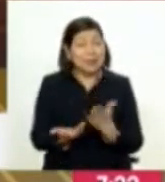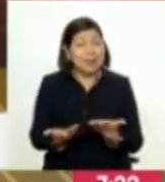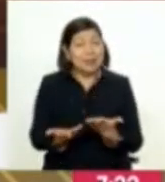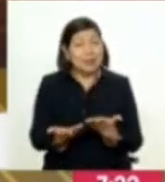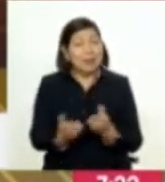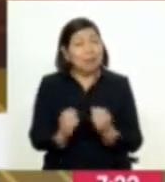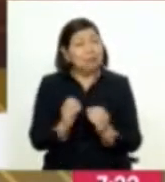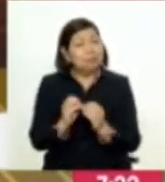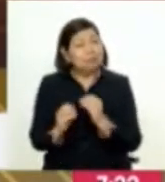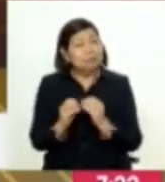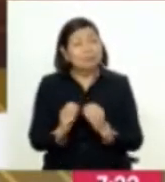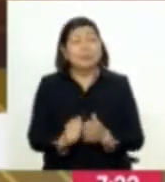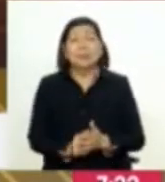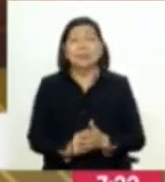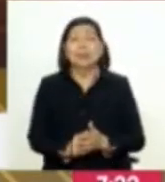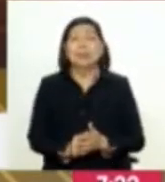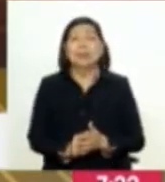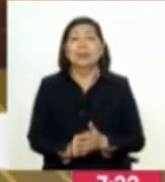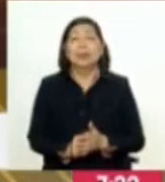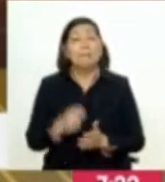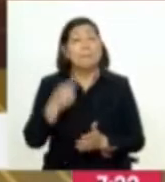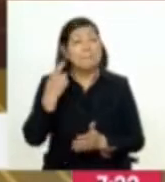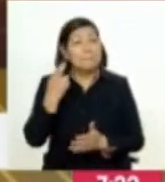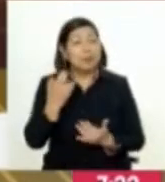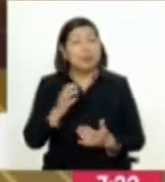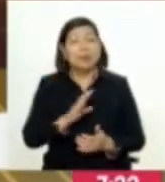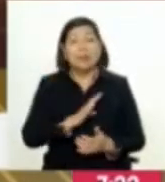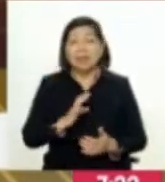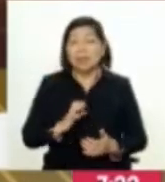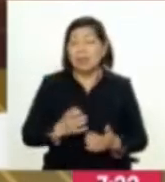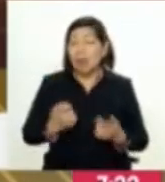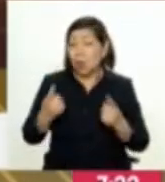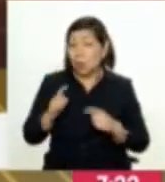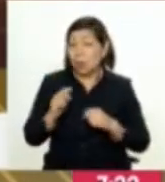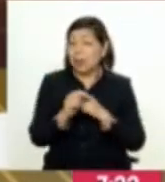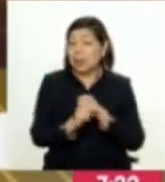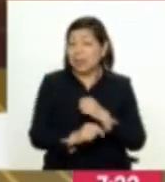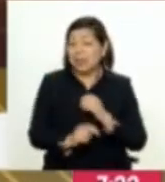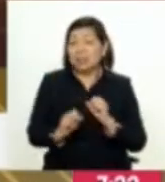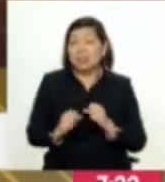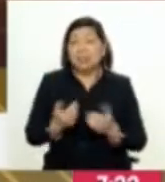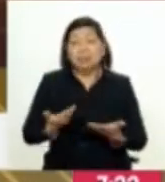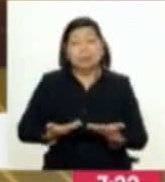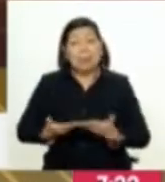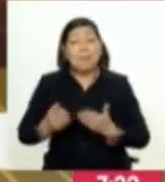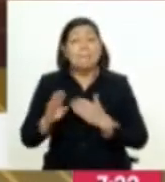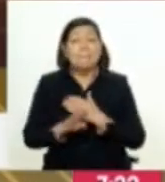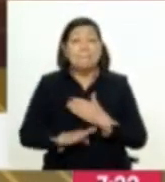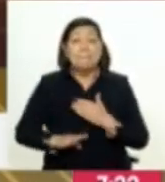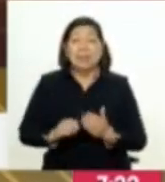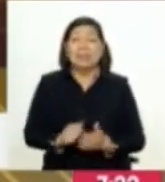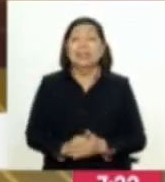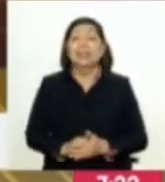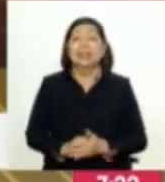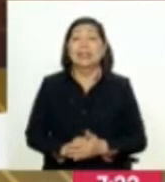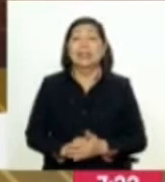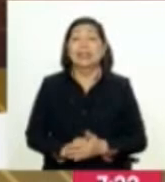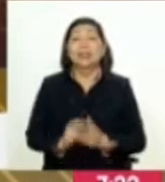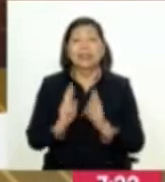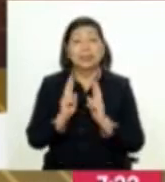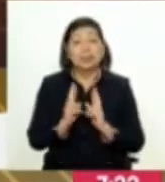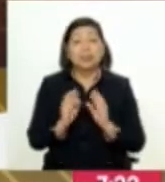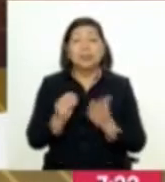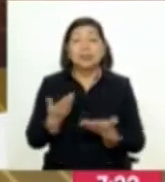las referencias a las políticas de Estado del Acuerdo Nacional que sirven de base para fundamentar las